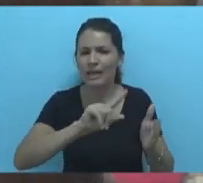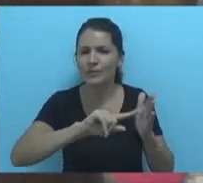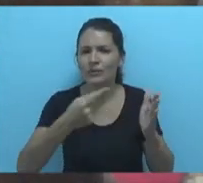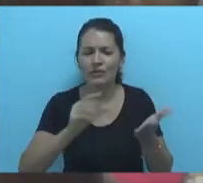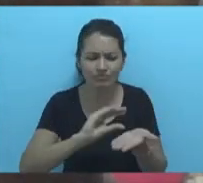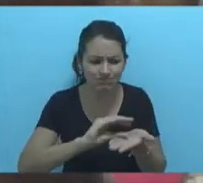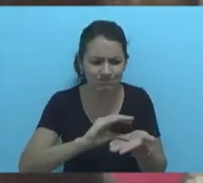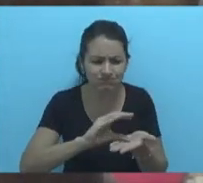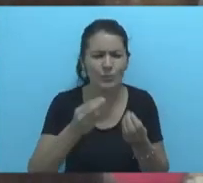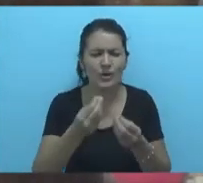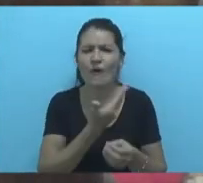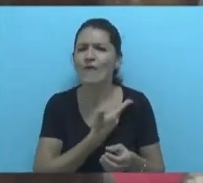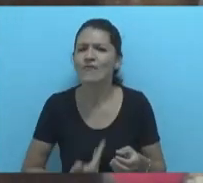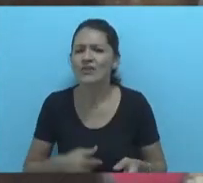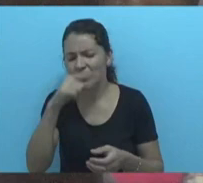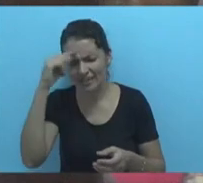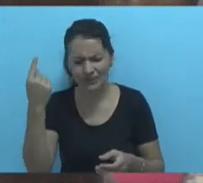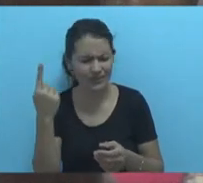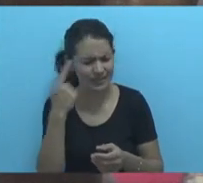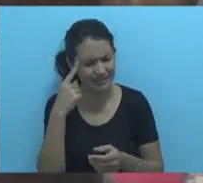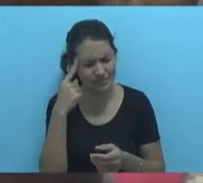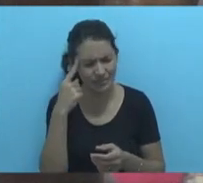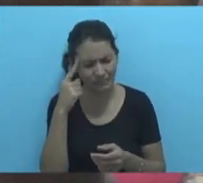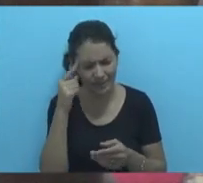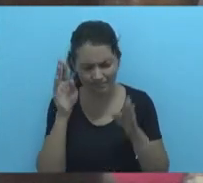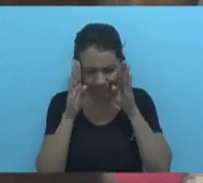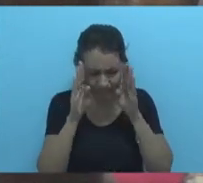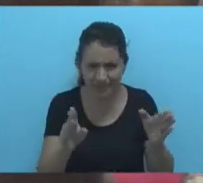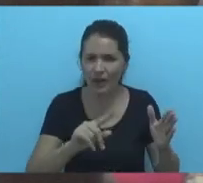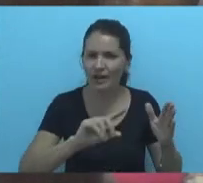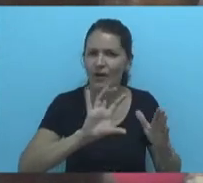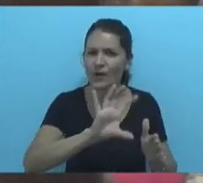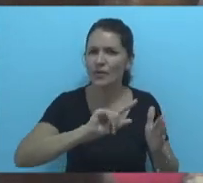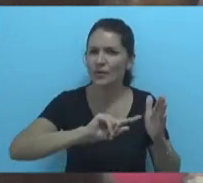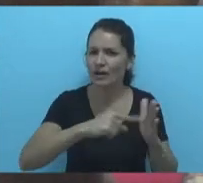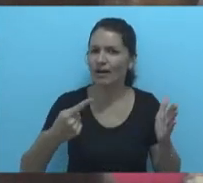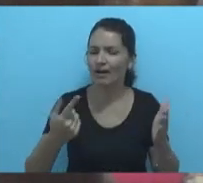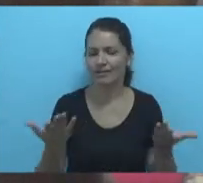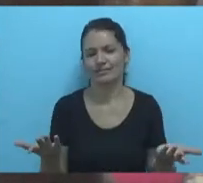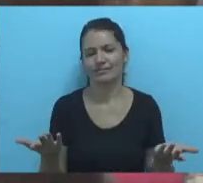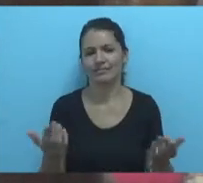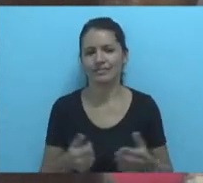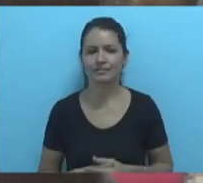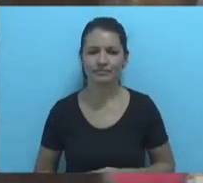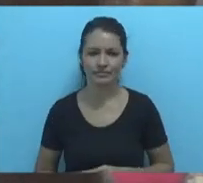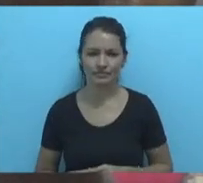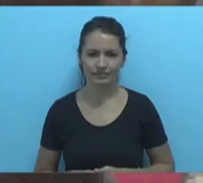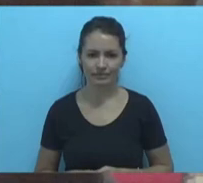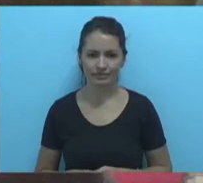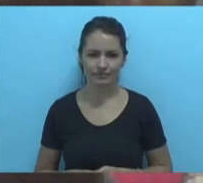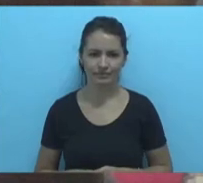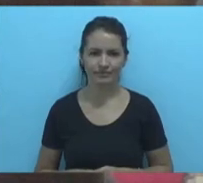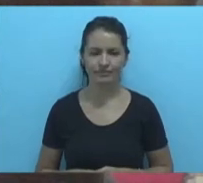porque el gobierno nacional tiene una lógica de entender que los ciudadanos son clientes, intenta cooptarlos y tenerlos dentro de